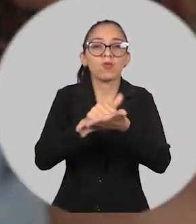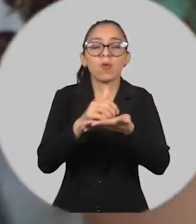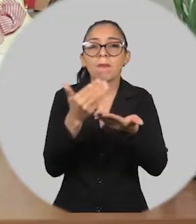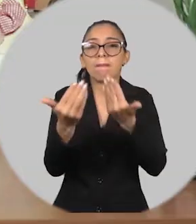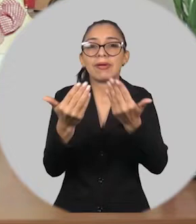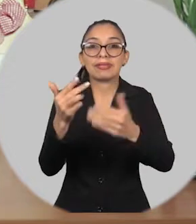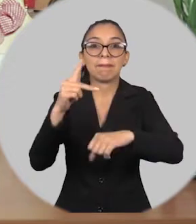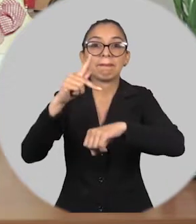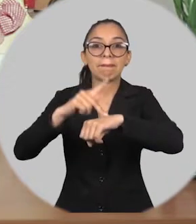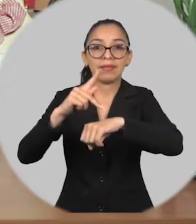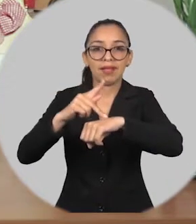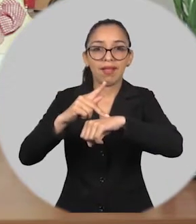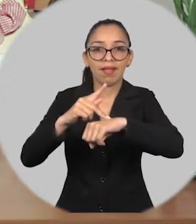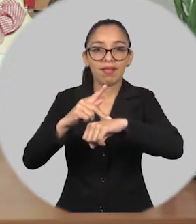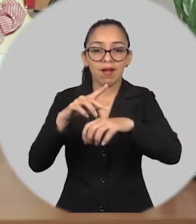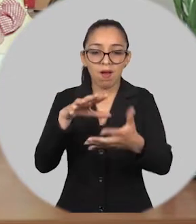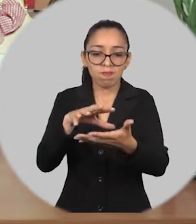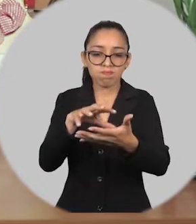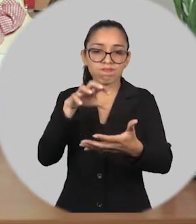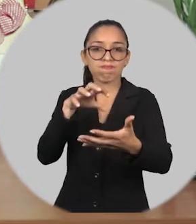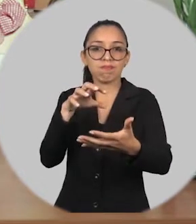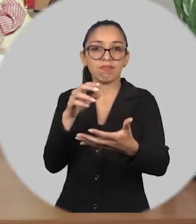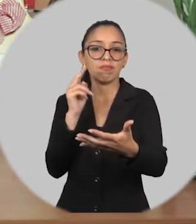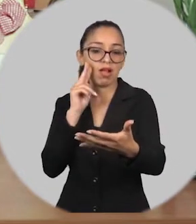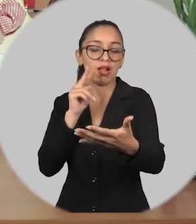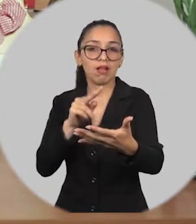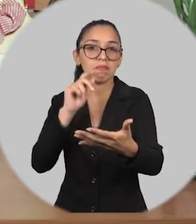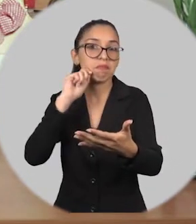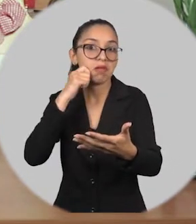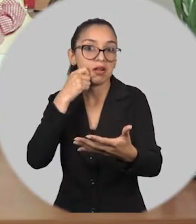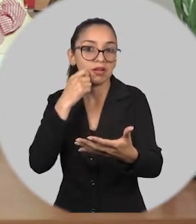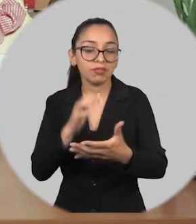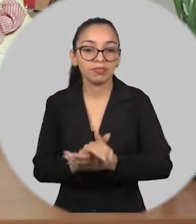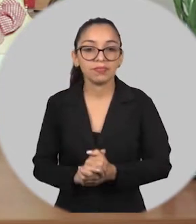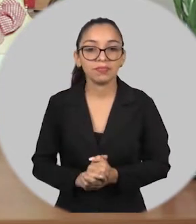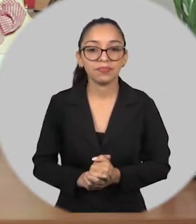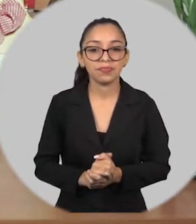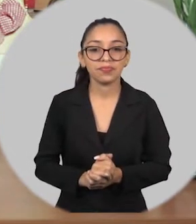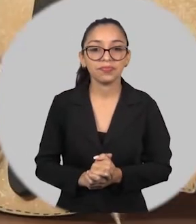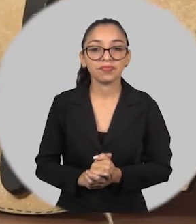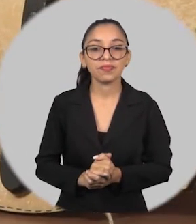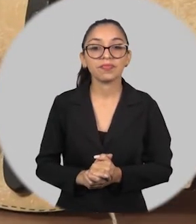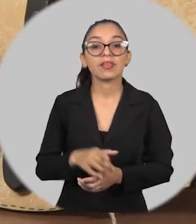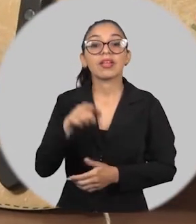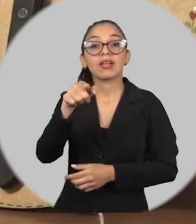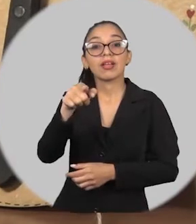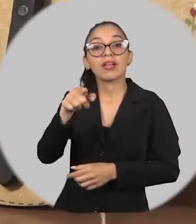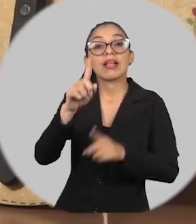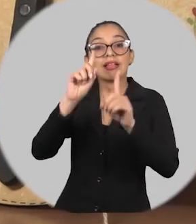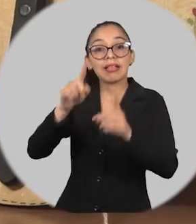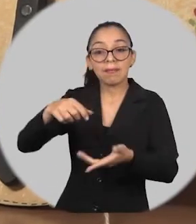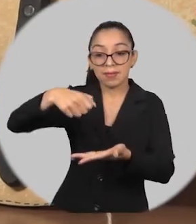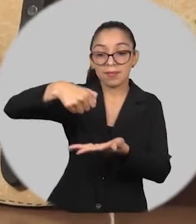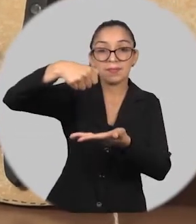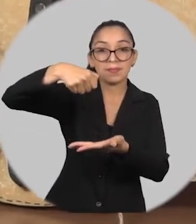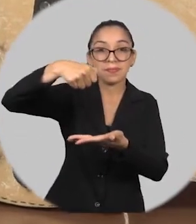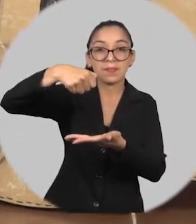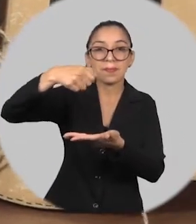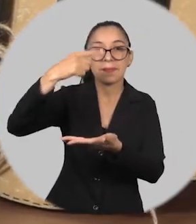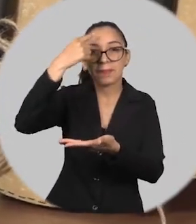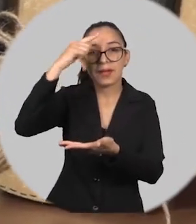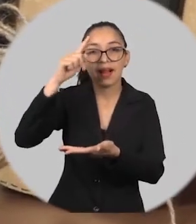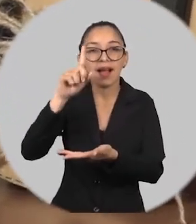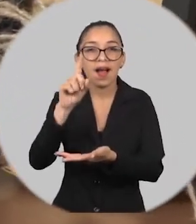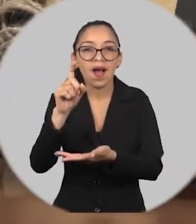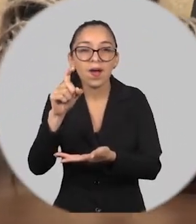caso. Y esta pavita también, que fue una pavita súper vieja oxidada, con su calentador, que está todo pintado con